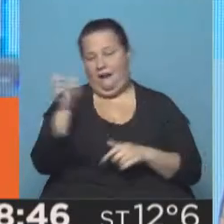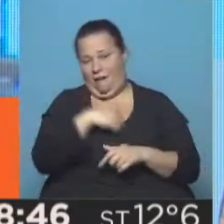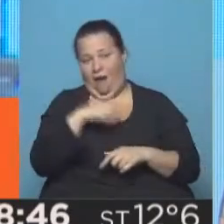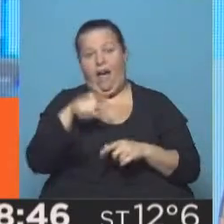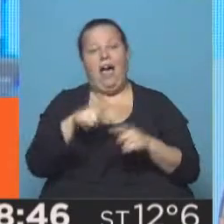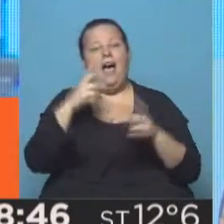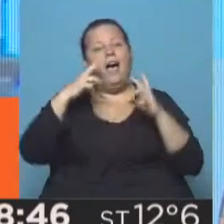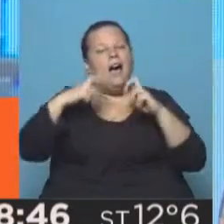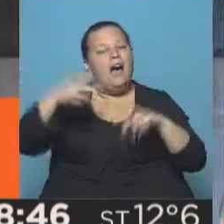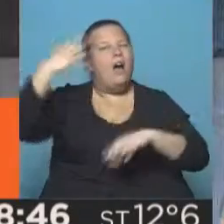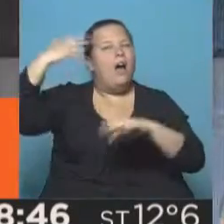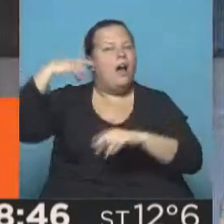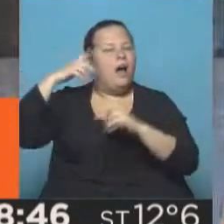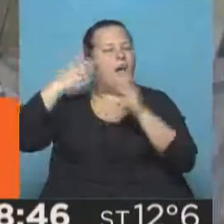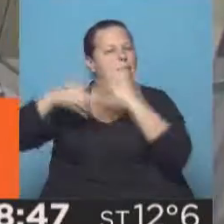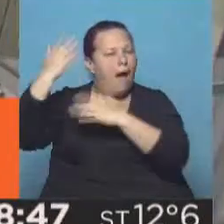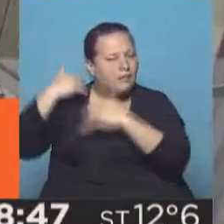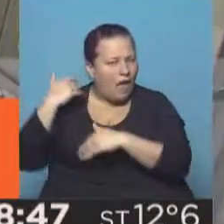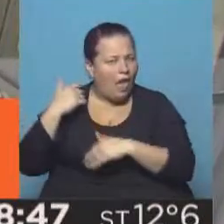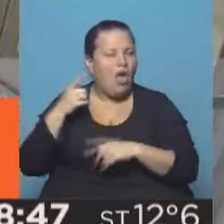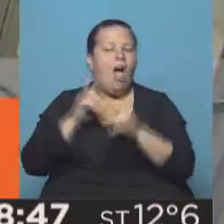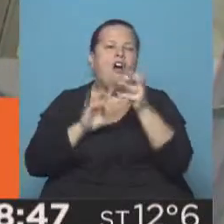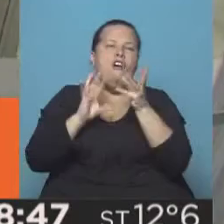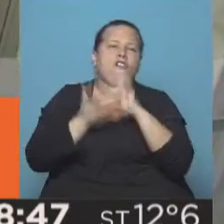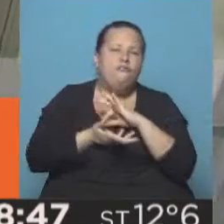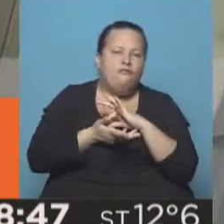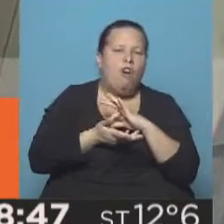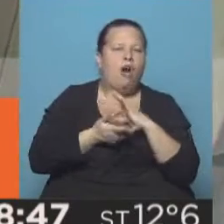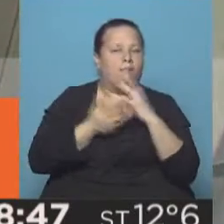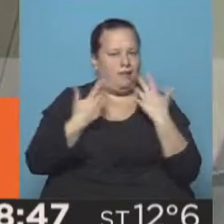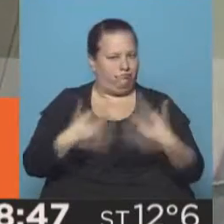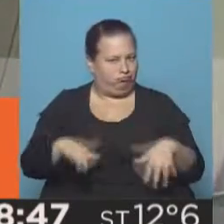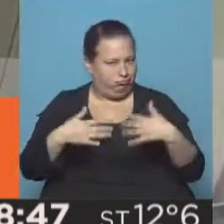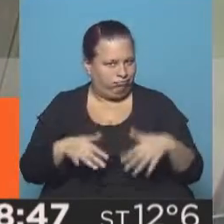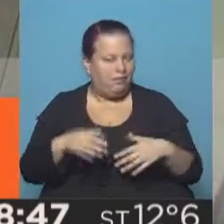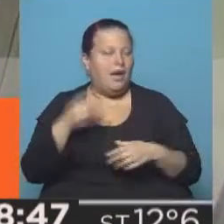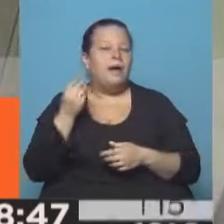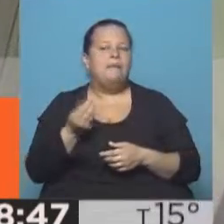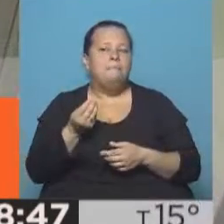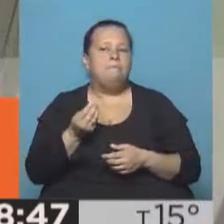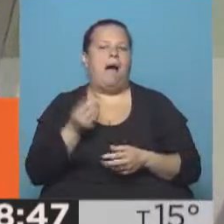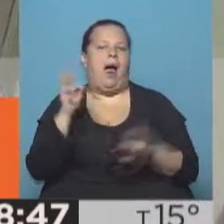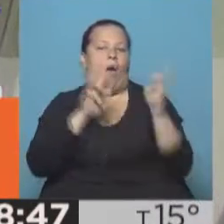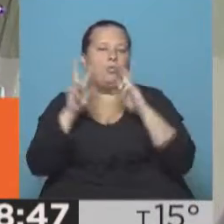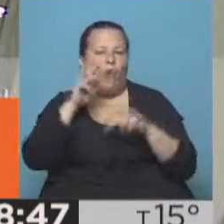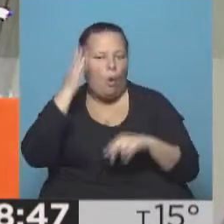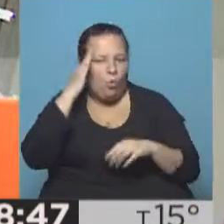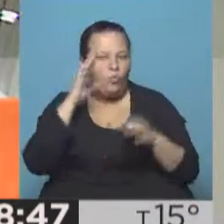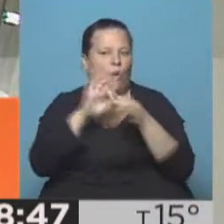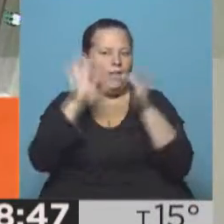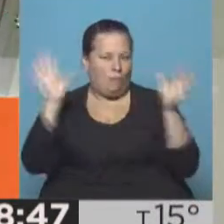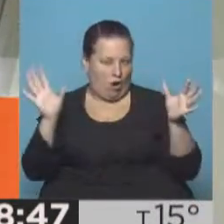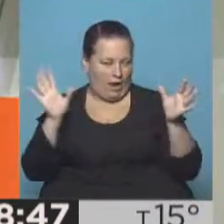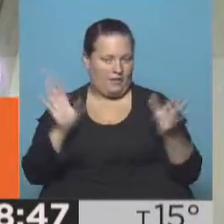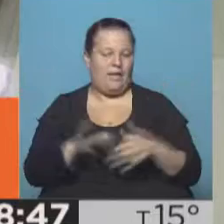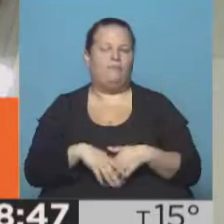la revisión del pasado fue de alguna manera un peso para construir cultura democrática.